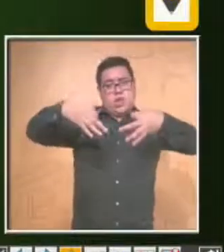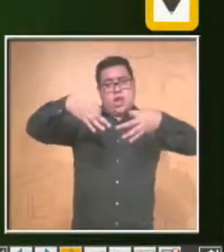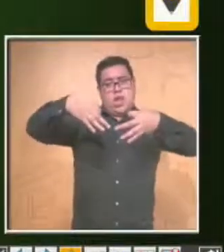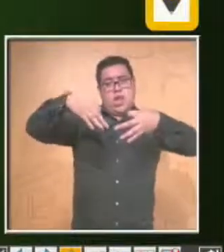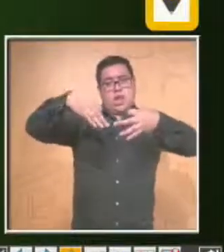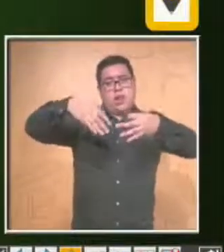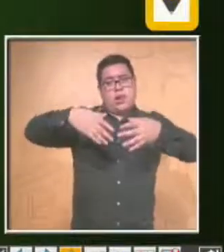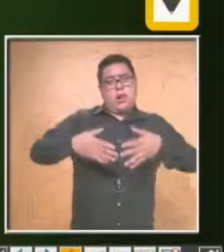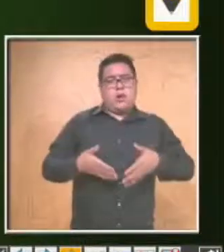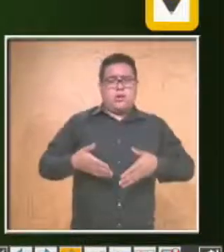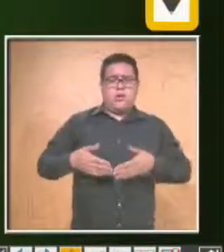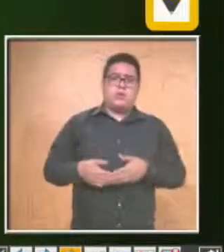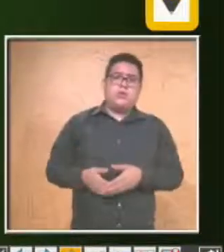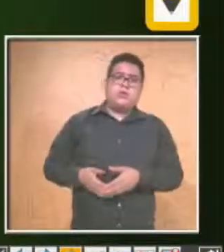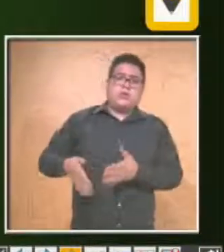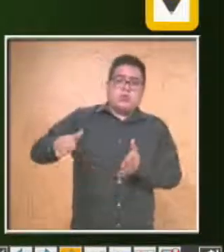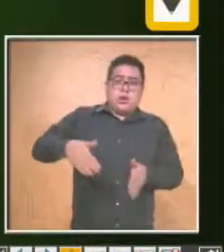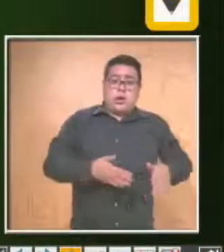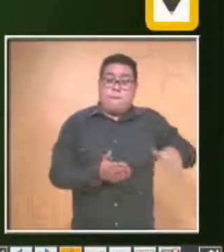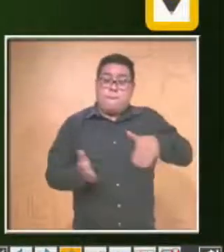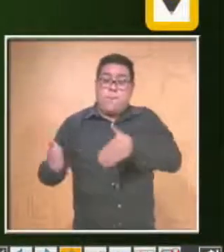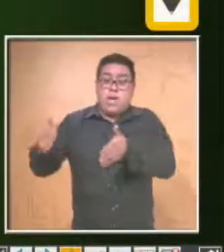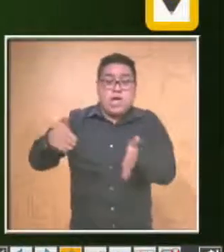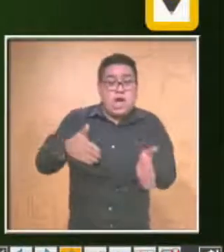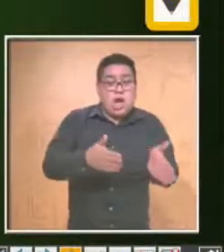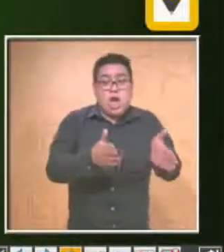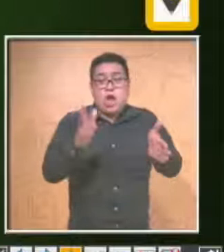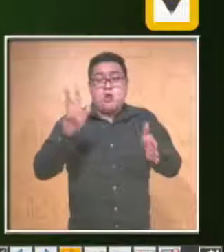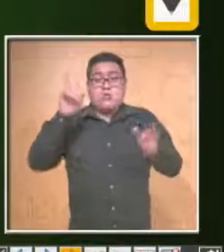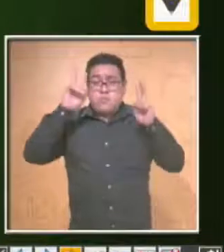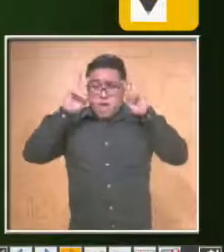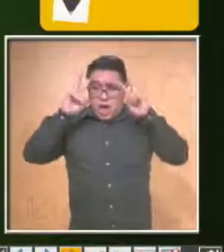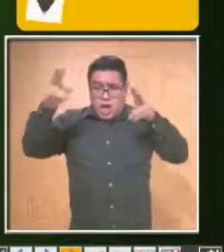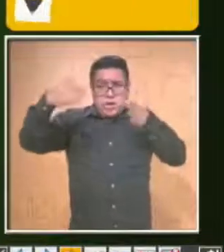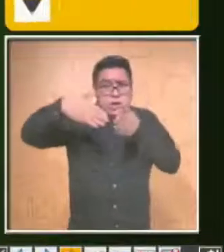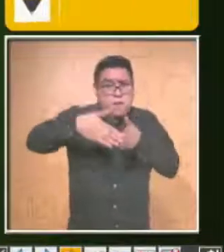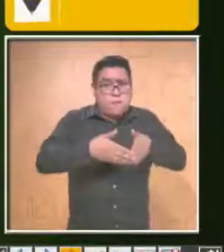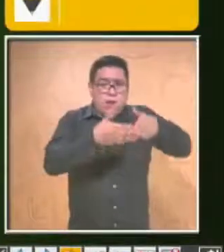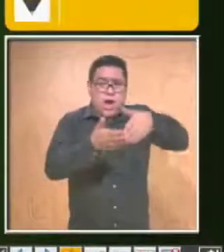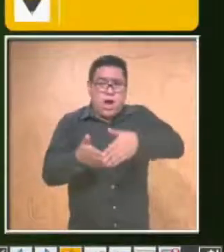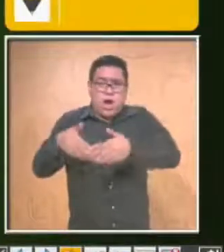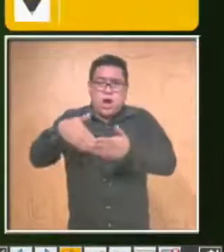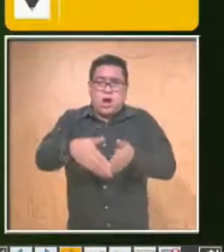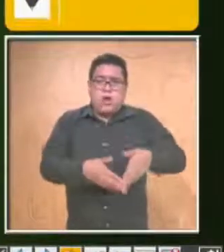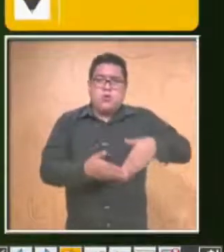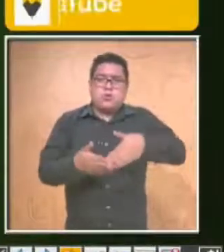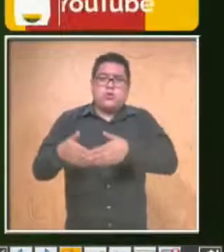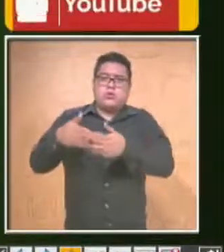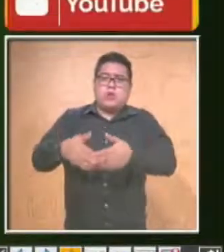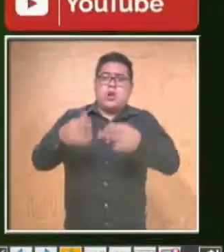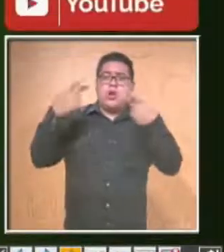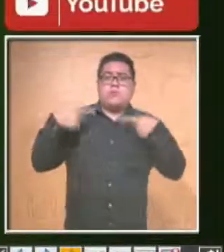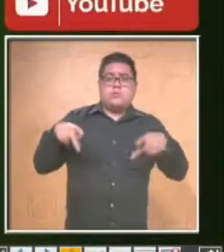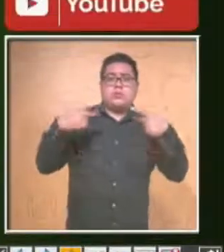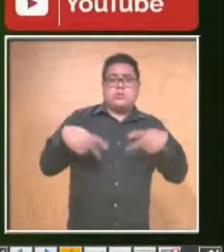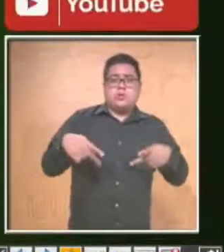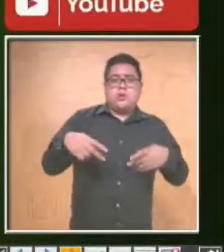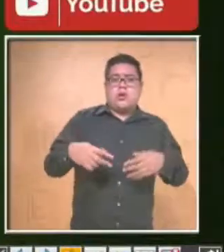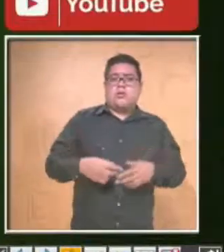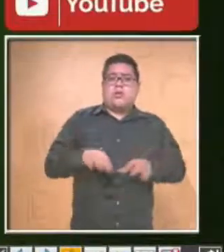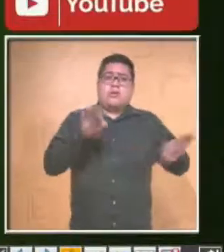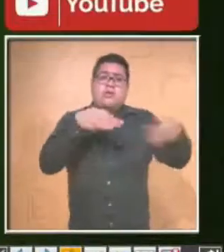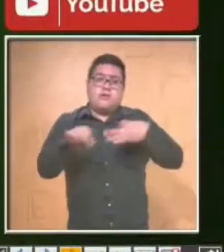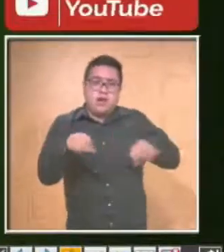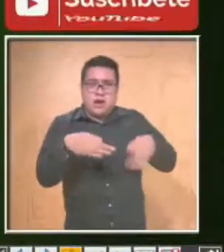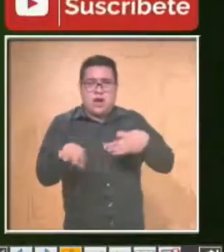rutas que seguían los barcos con los esclavos africanos. Era tan importante el comercio de esclavos que